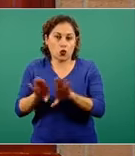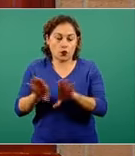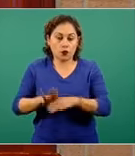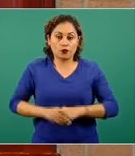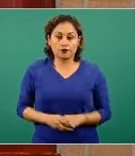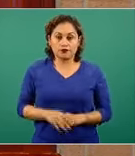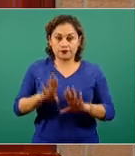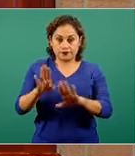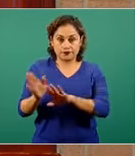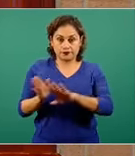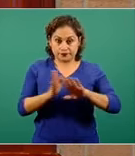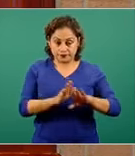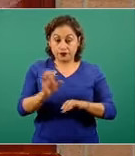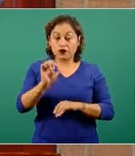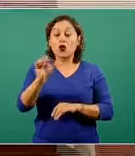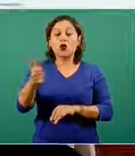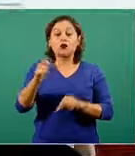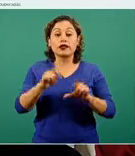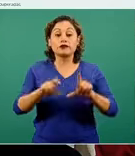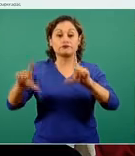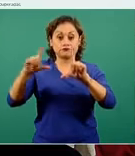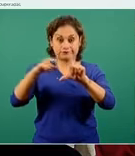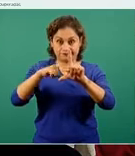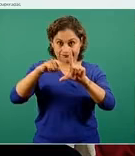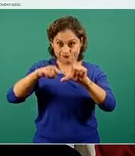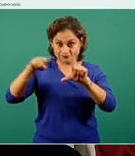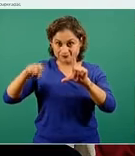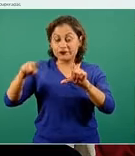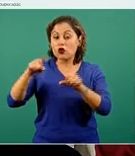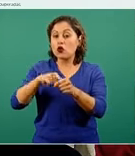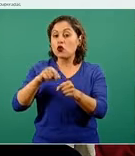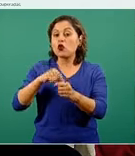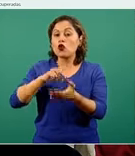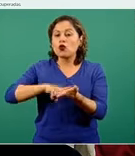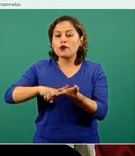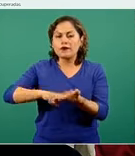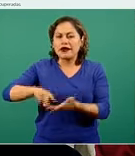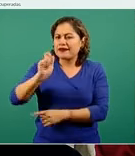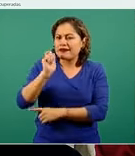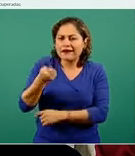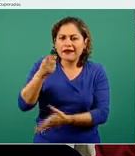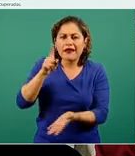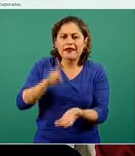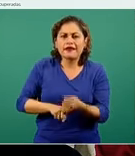es la de color verde, representa y distribuye a este